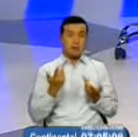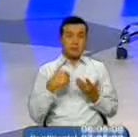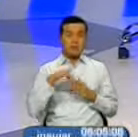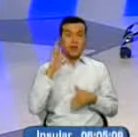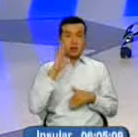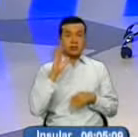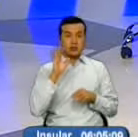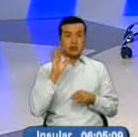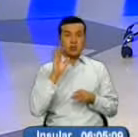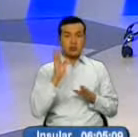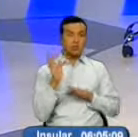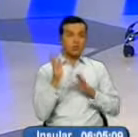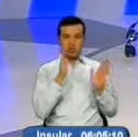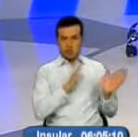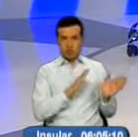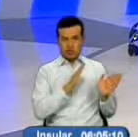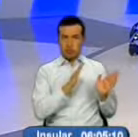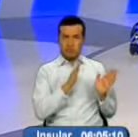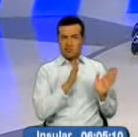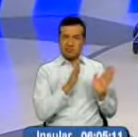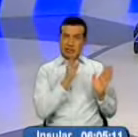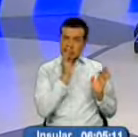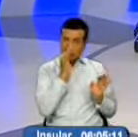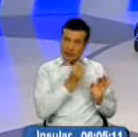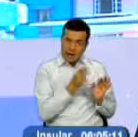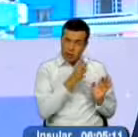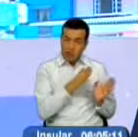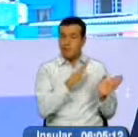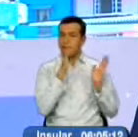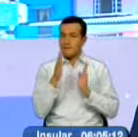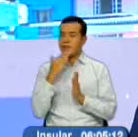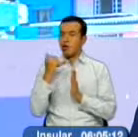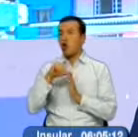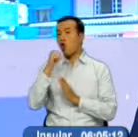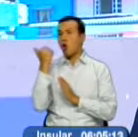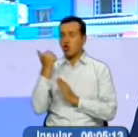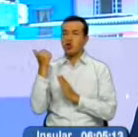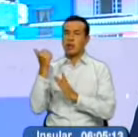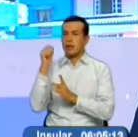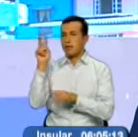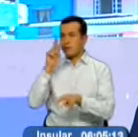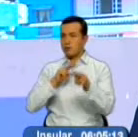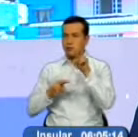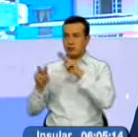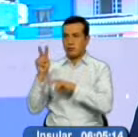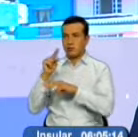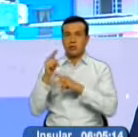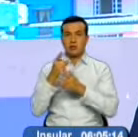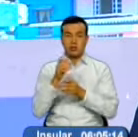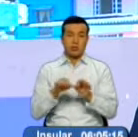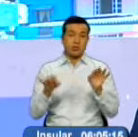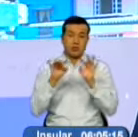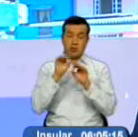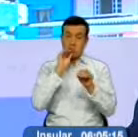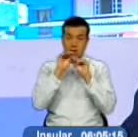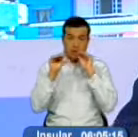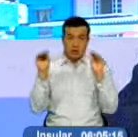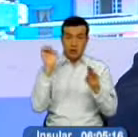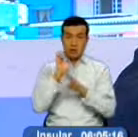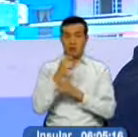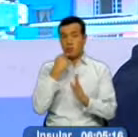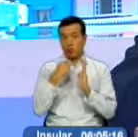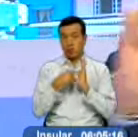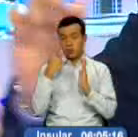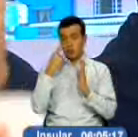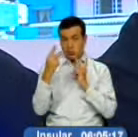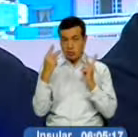bien de forma estructural. De forma estructural. Pero incluso en esas mediciones, y esto es muy importante en el caso ecuatoriano, cuando uno coge